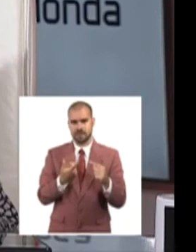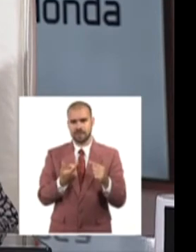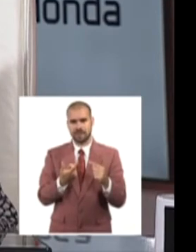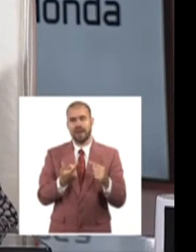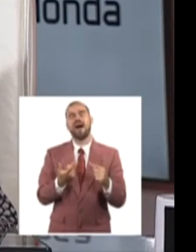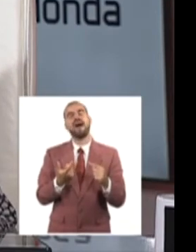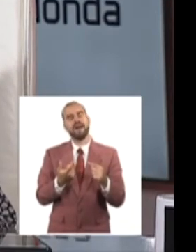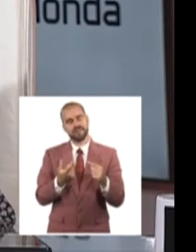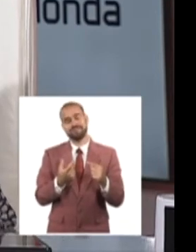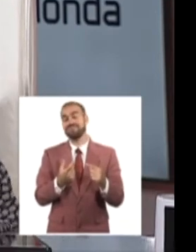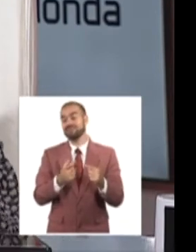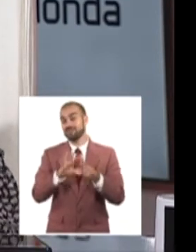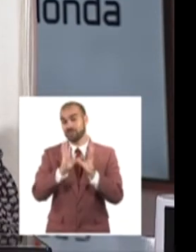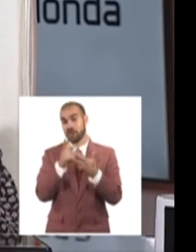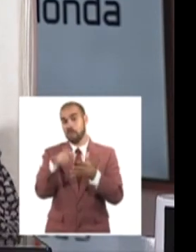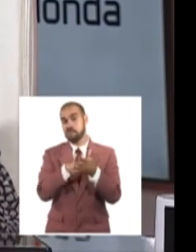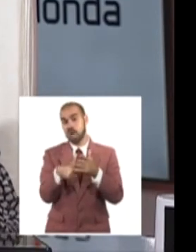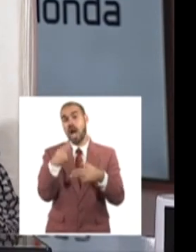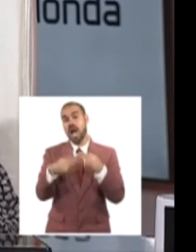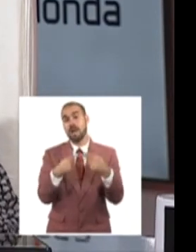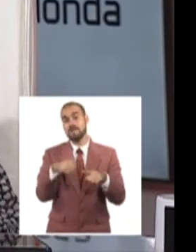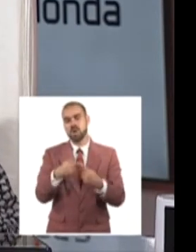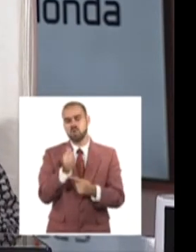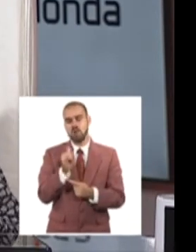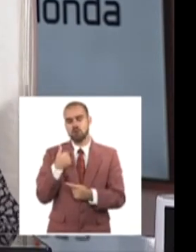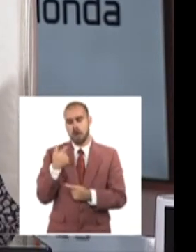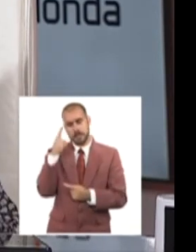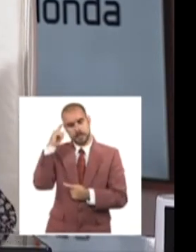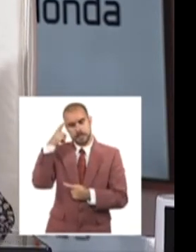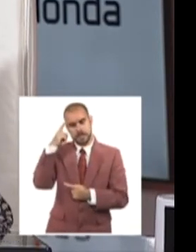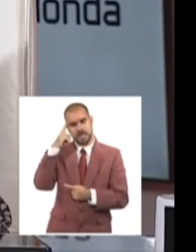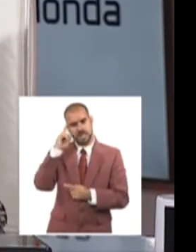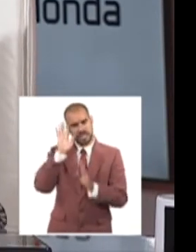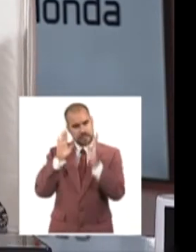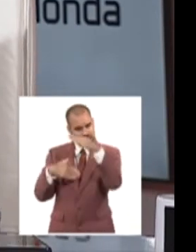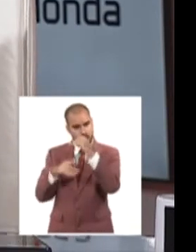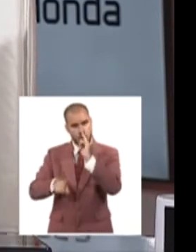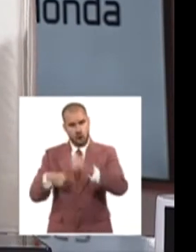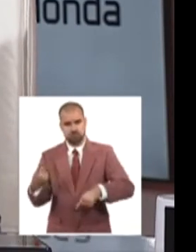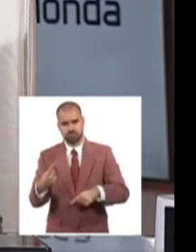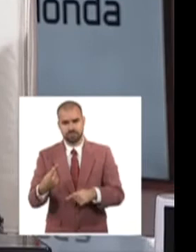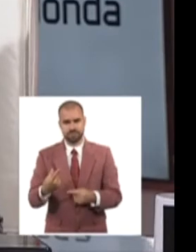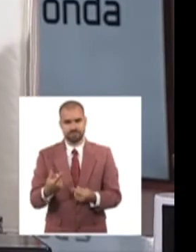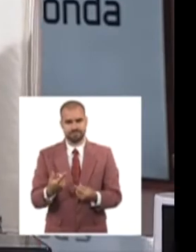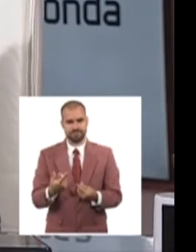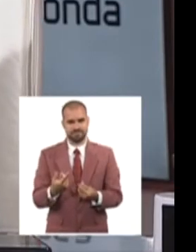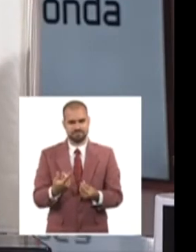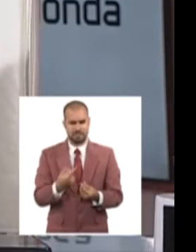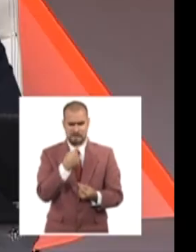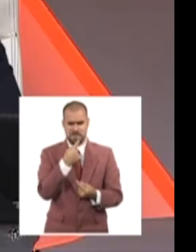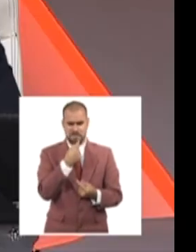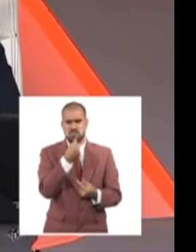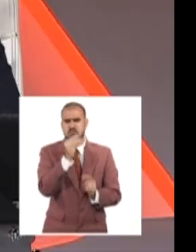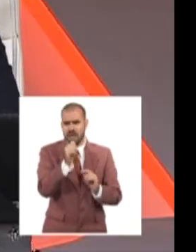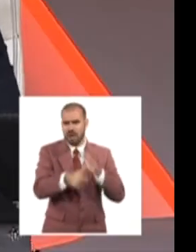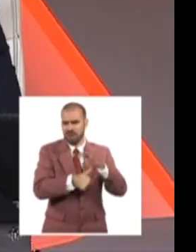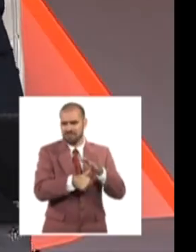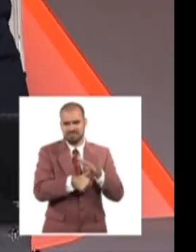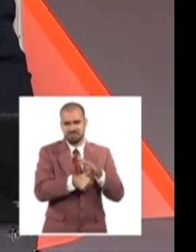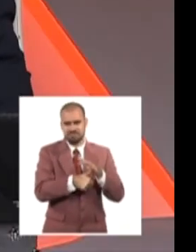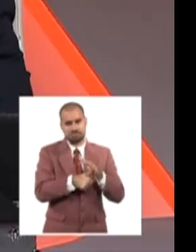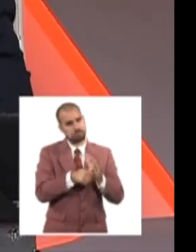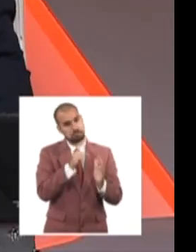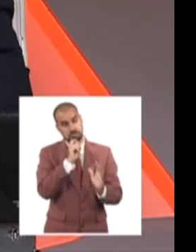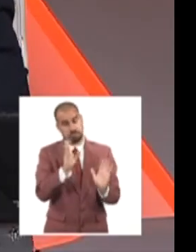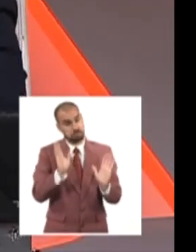estrategias porque realmente están a la defensiva en este momento con muy pocas probabilidades bueno yo te agradezco mucho haber